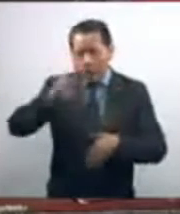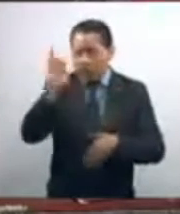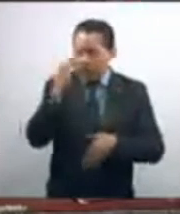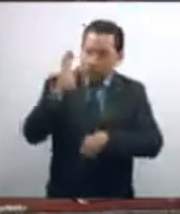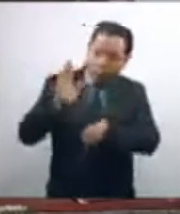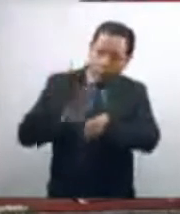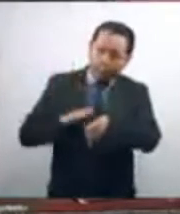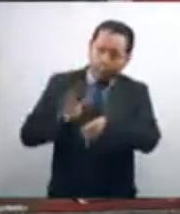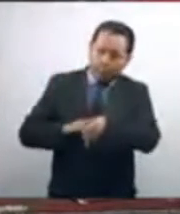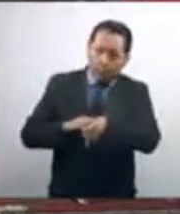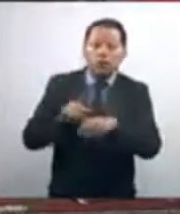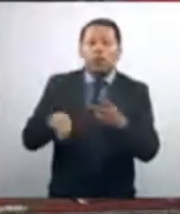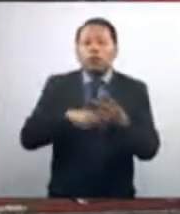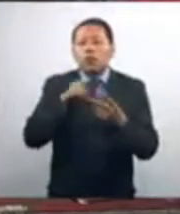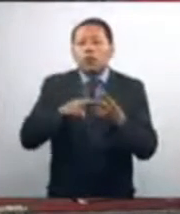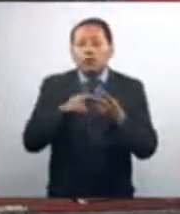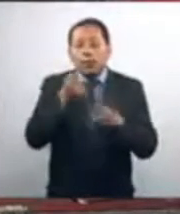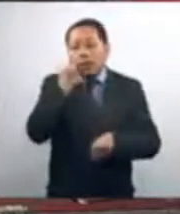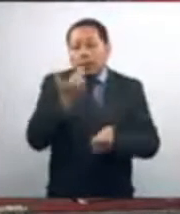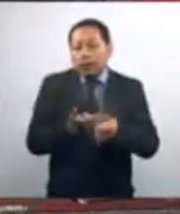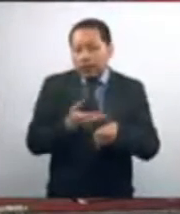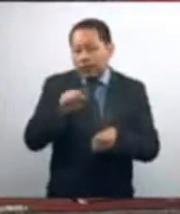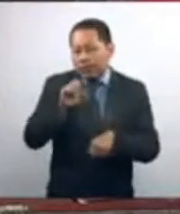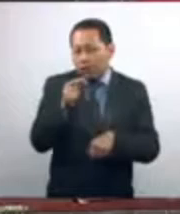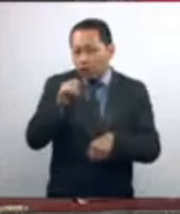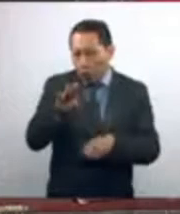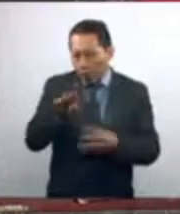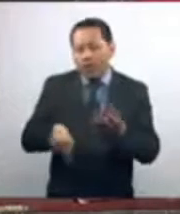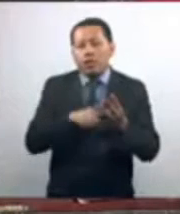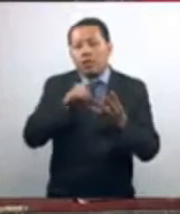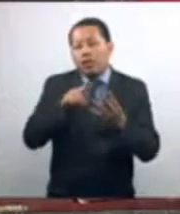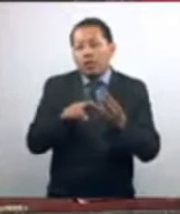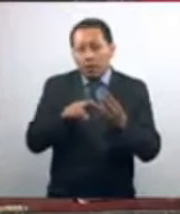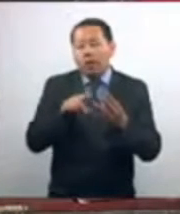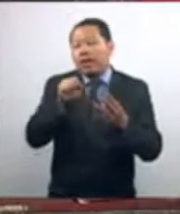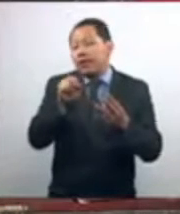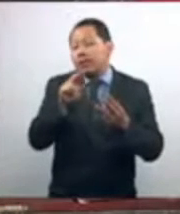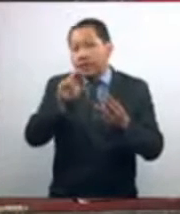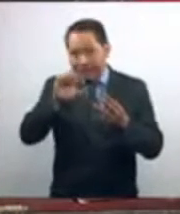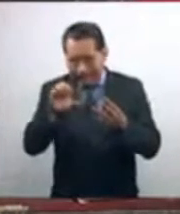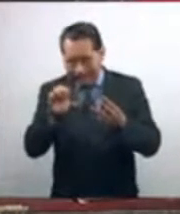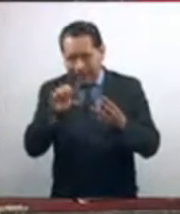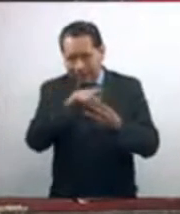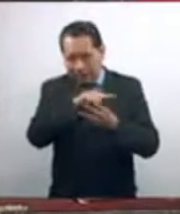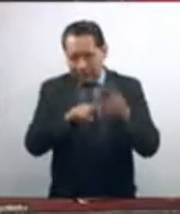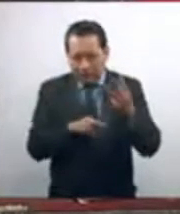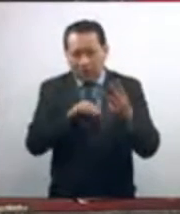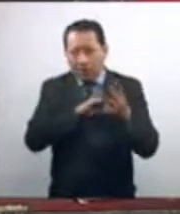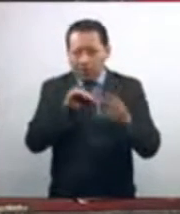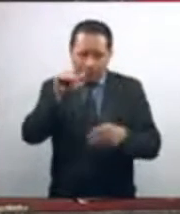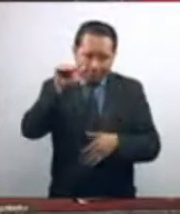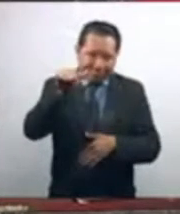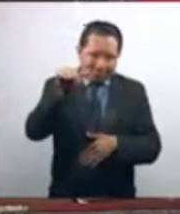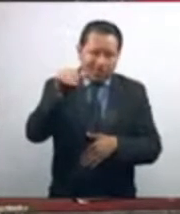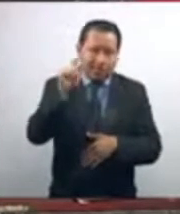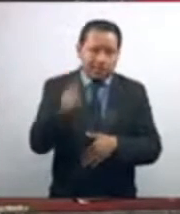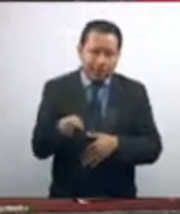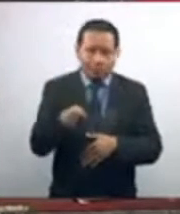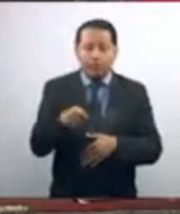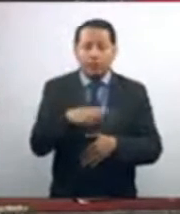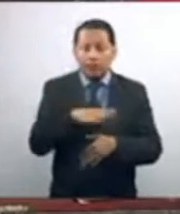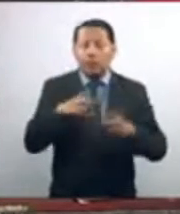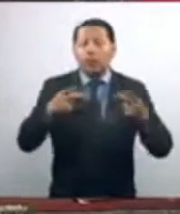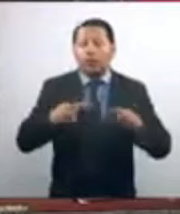federal, a la Secretaría de Gobernación y a la Secretaría de Relaciones Exteriores a restringir el tránsito terrestre